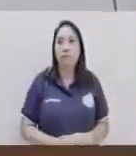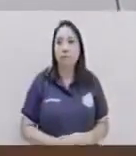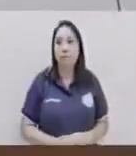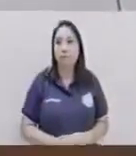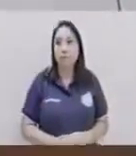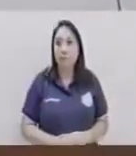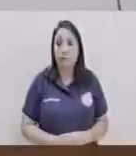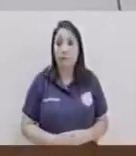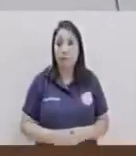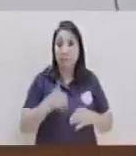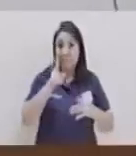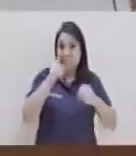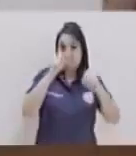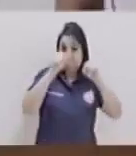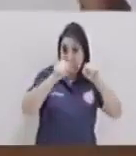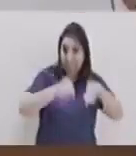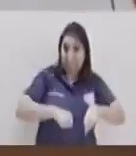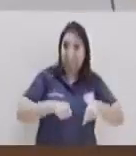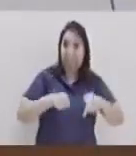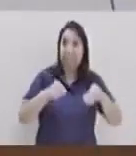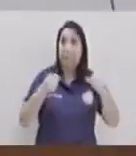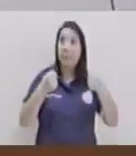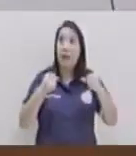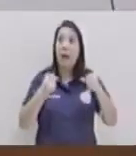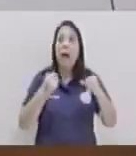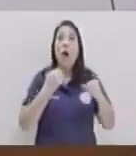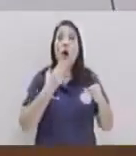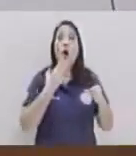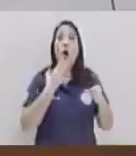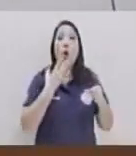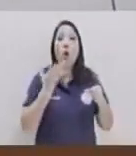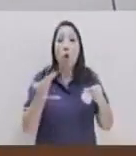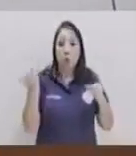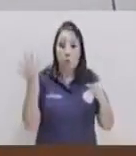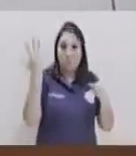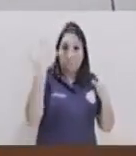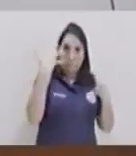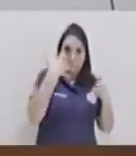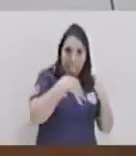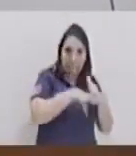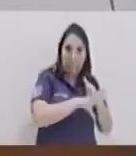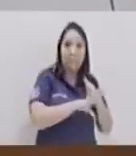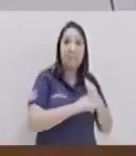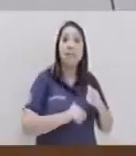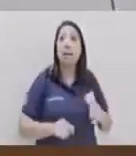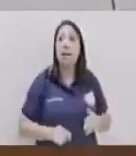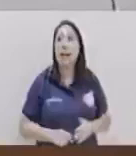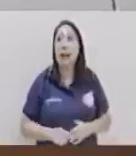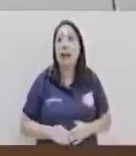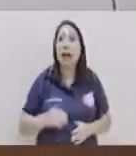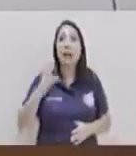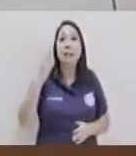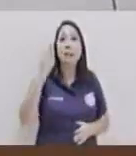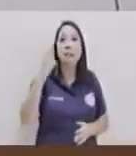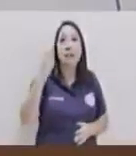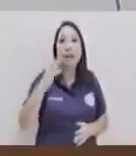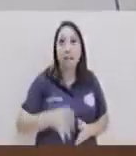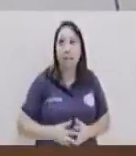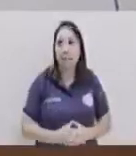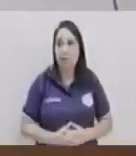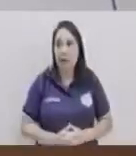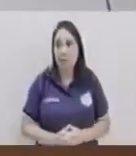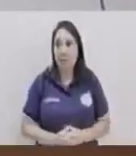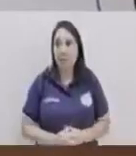Entonces, puedes ya empezar a utilizar el color celeste. Mojo primero, ¿verdad? Sí, puede mojar un poquito.